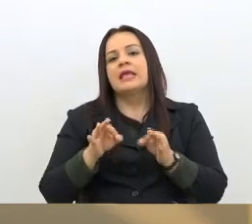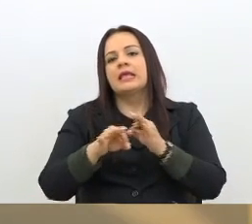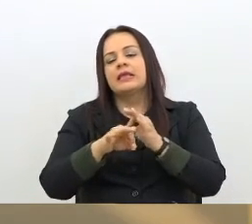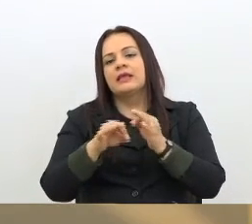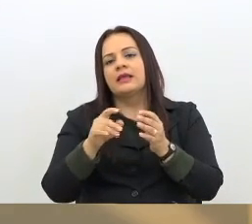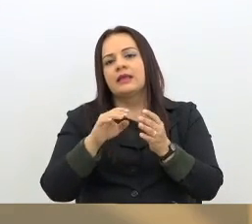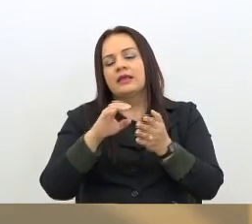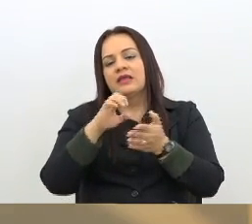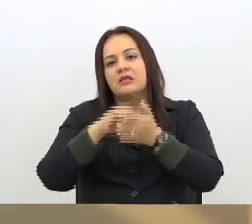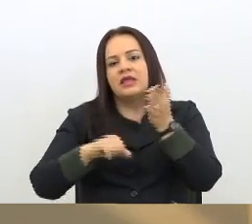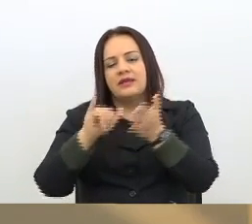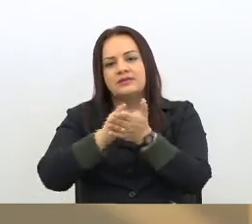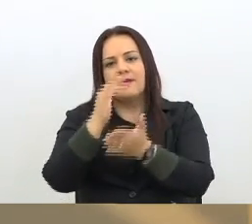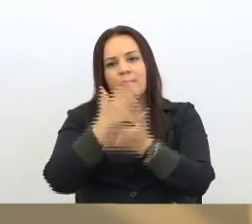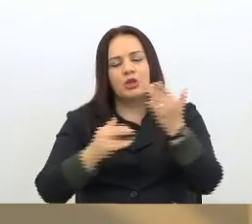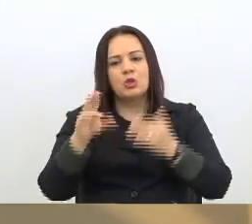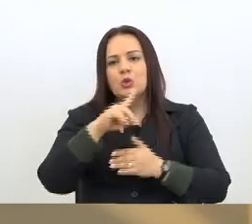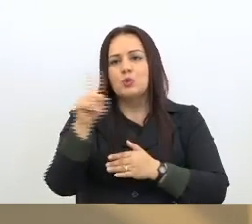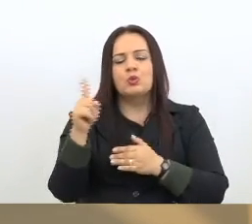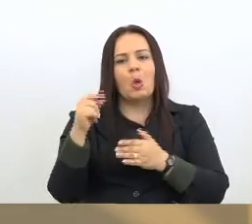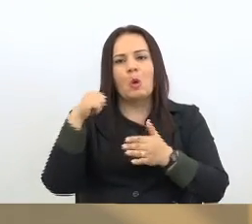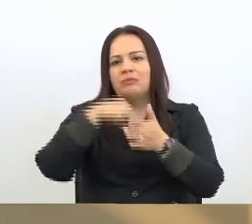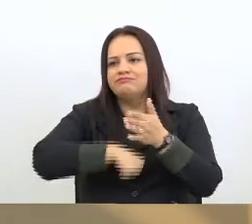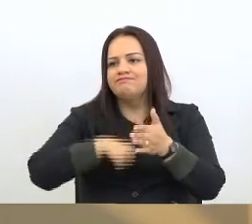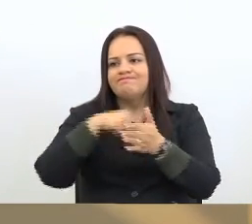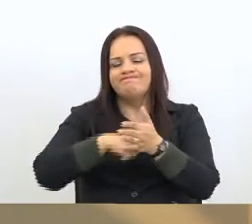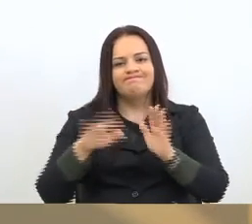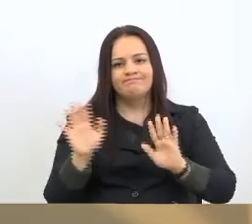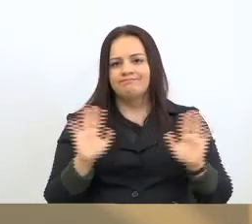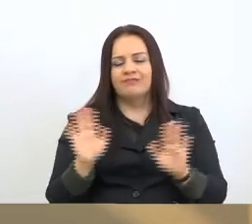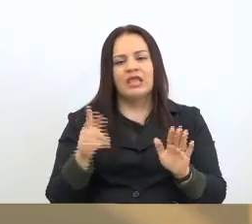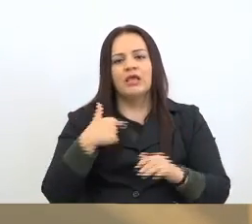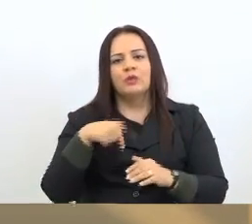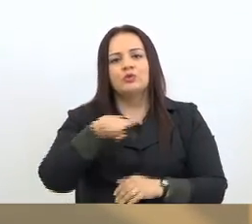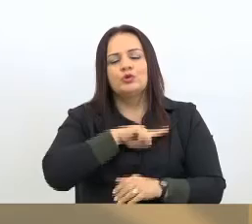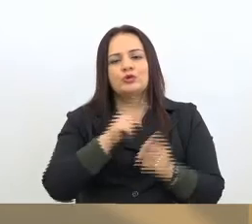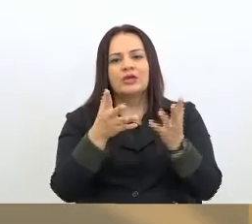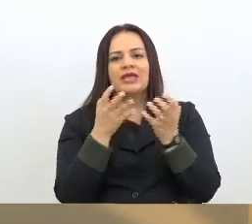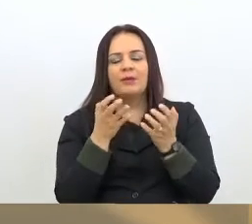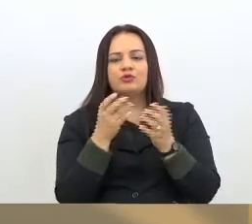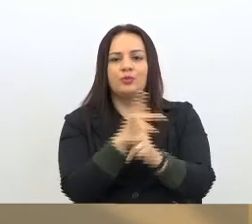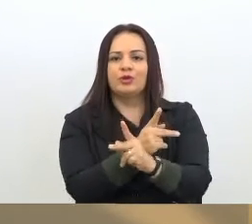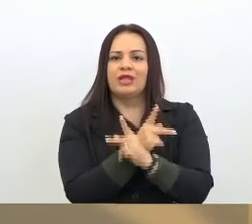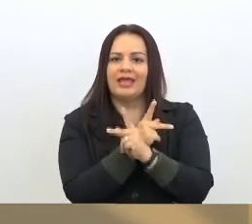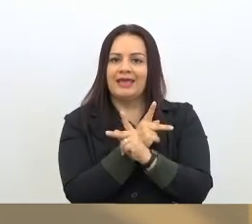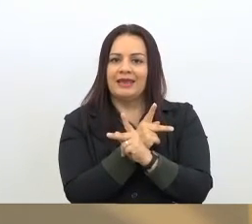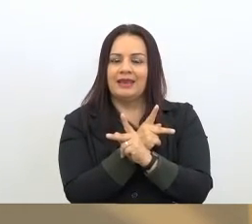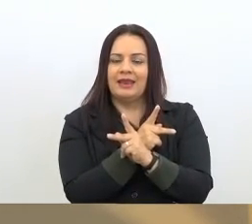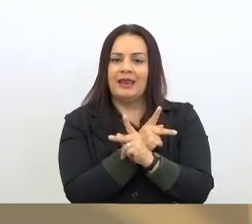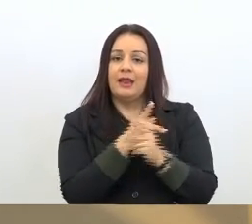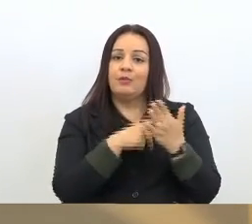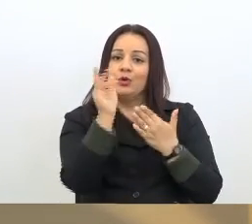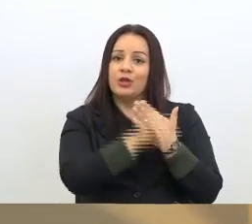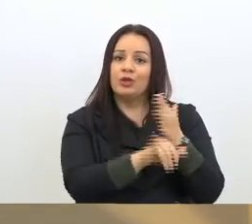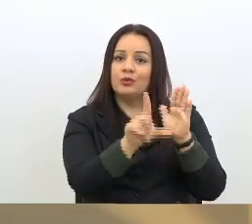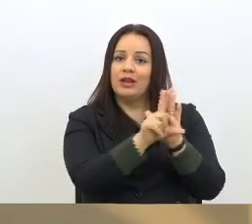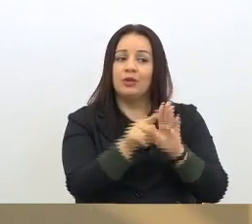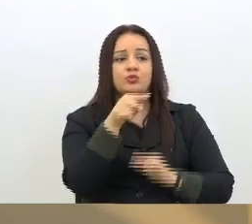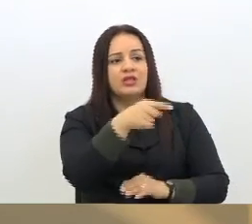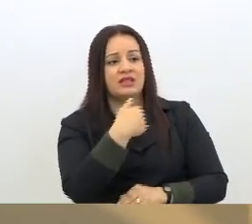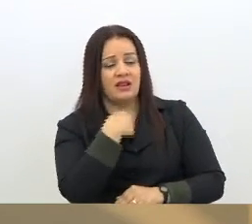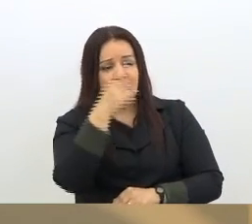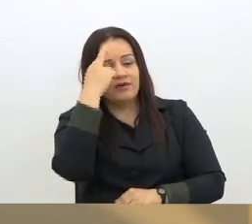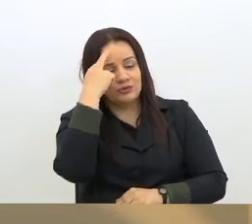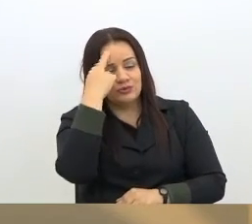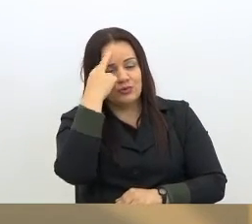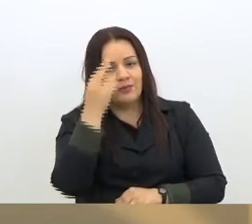esa batalla, porque queríamos proteger el resto del proyecto de ley, que es muy importante. Pero usted tiene toda la razón, nosotros en la